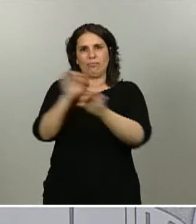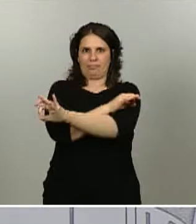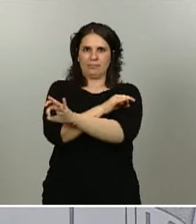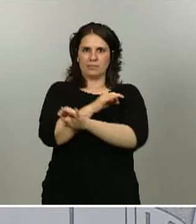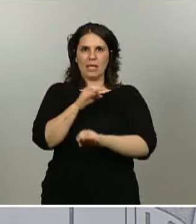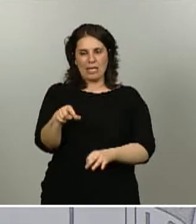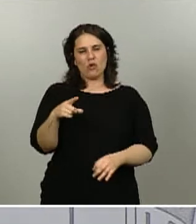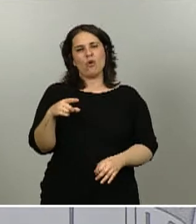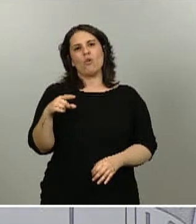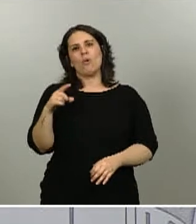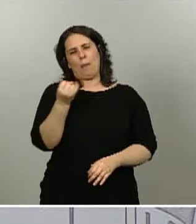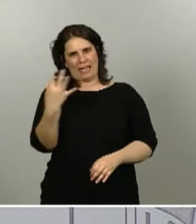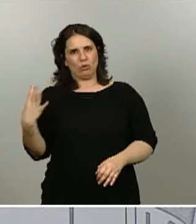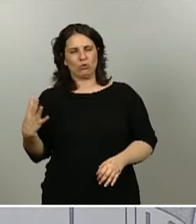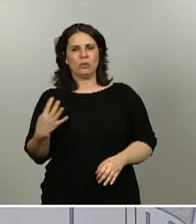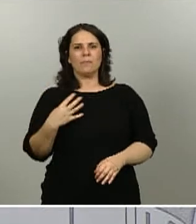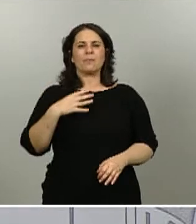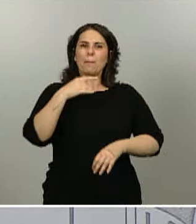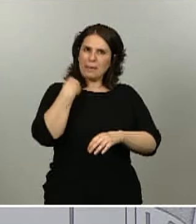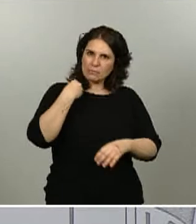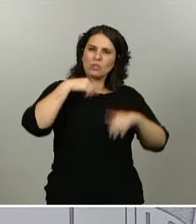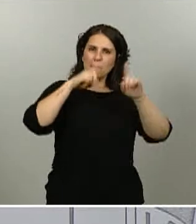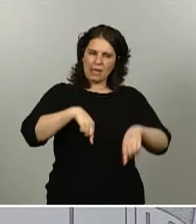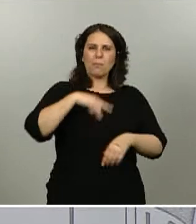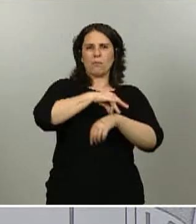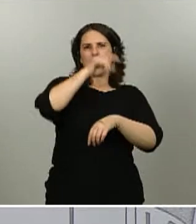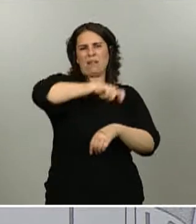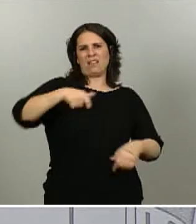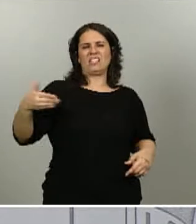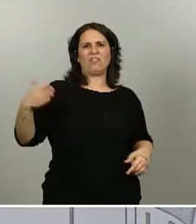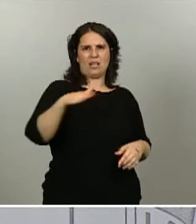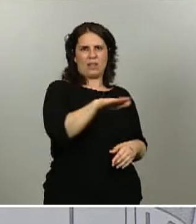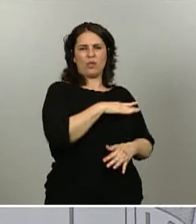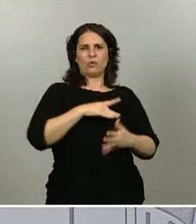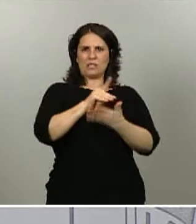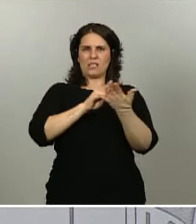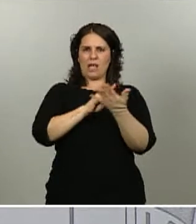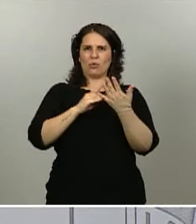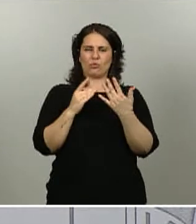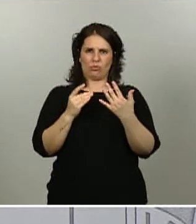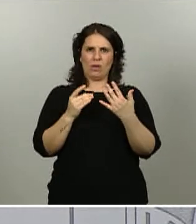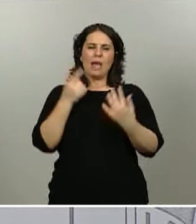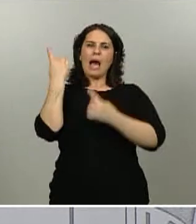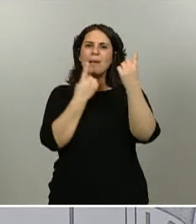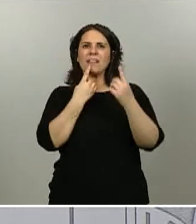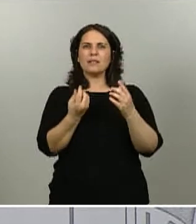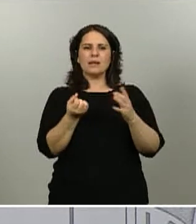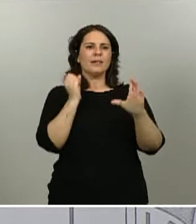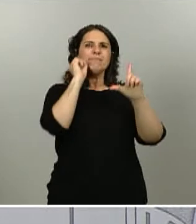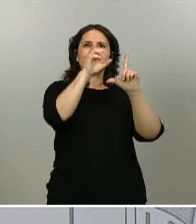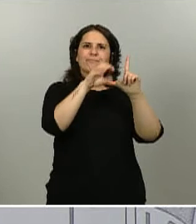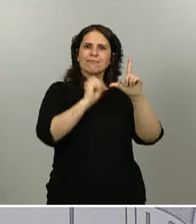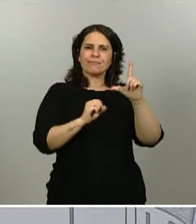con pacientes fallecidos. En las bases de datos, en algunos casos, se han introducido pacientes o